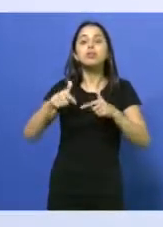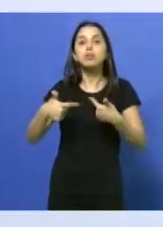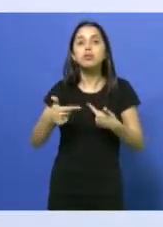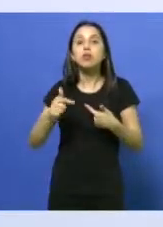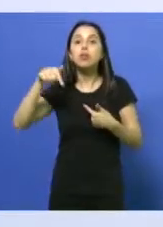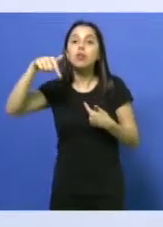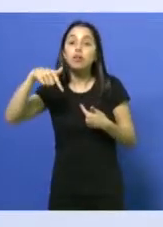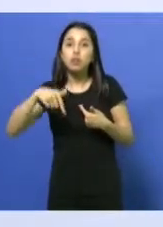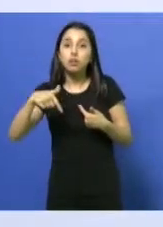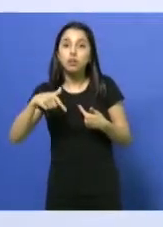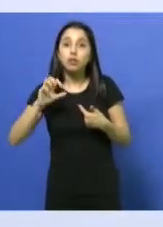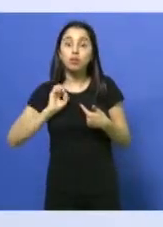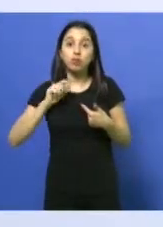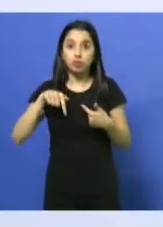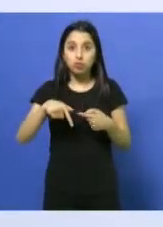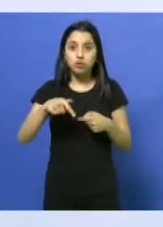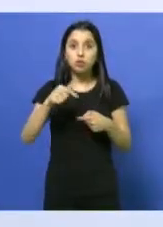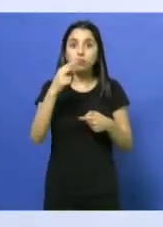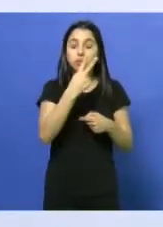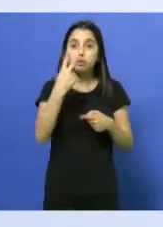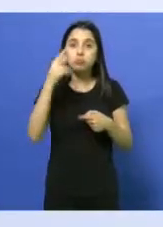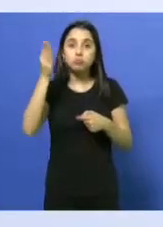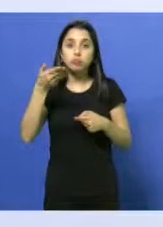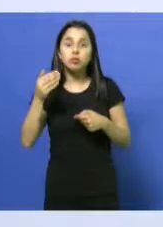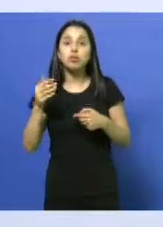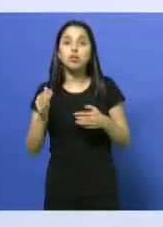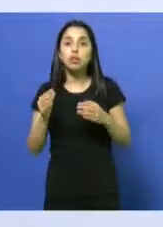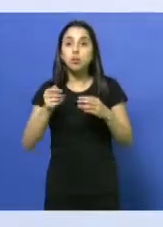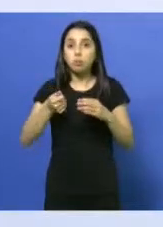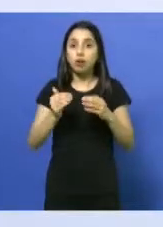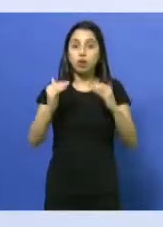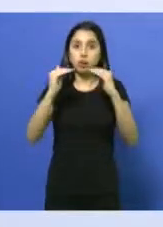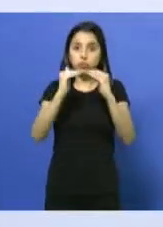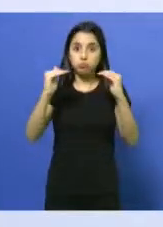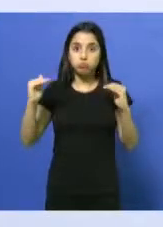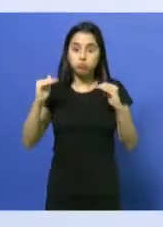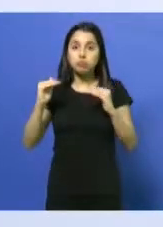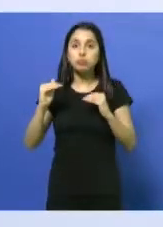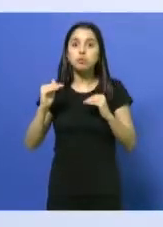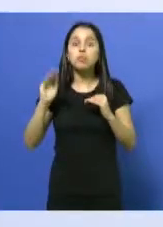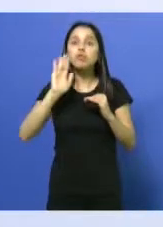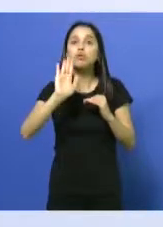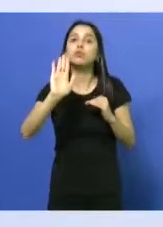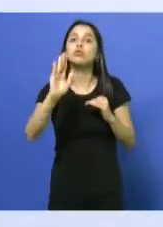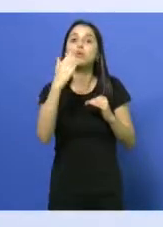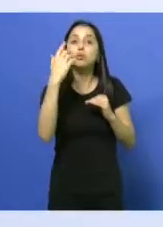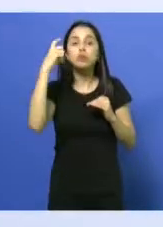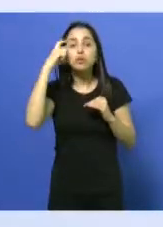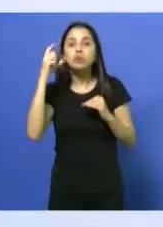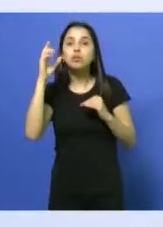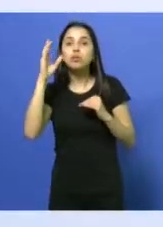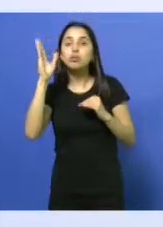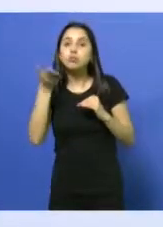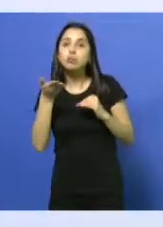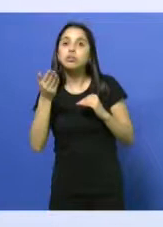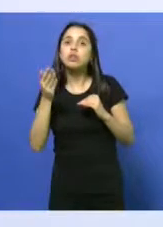el 22% de actualización y ahora están planteando un 10% distribuido en un 6 en diciembre,